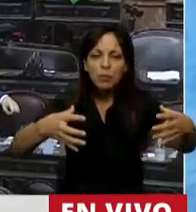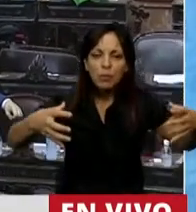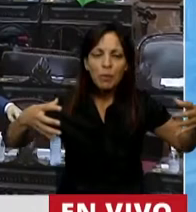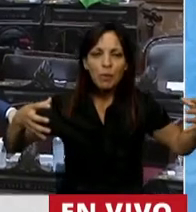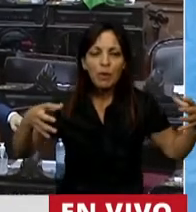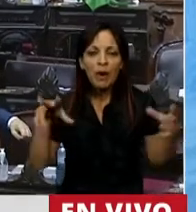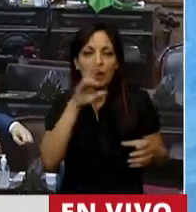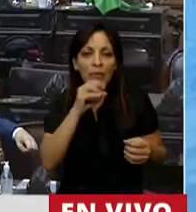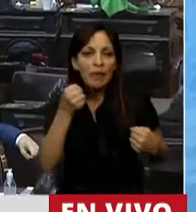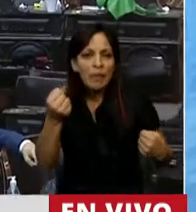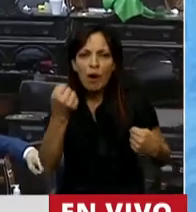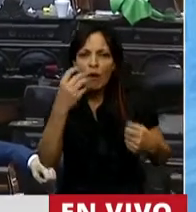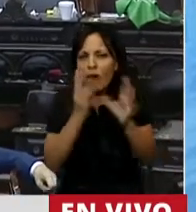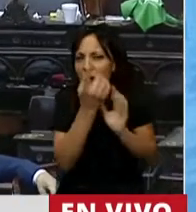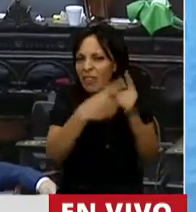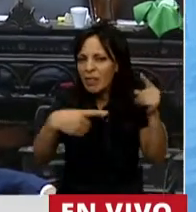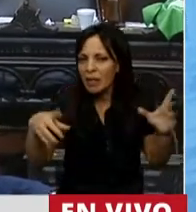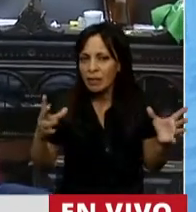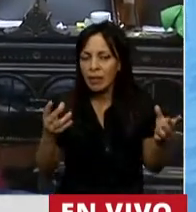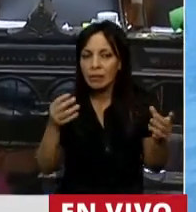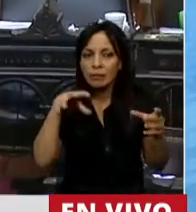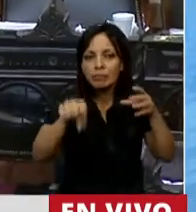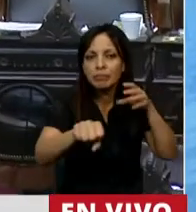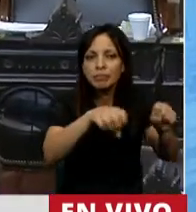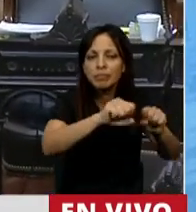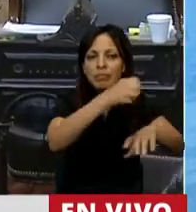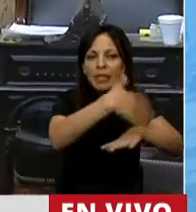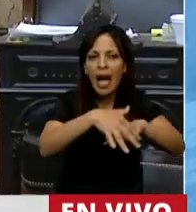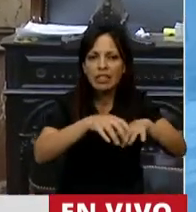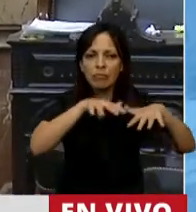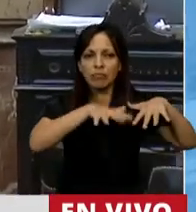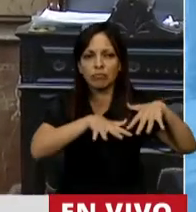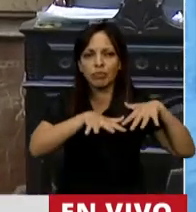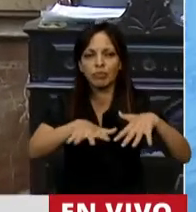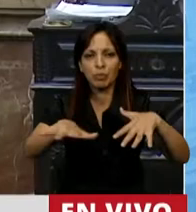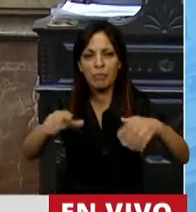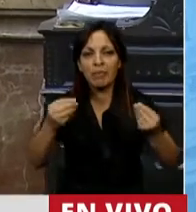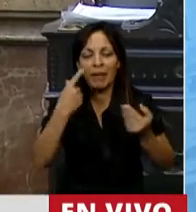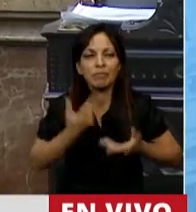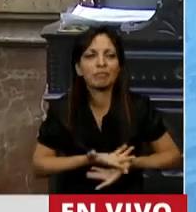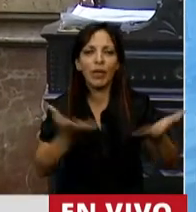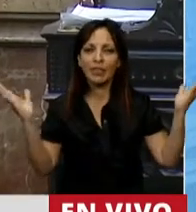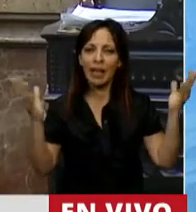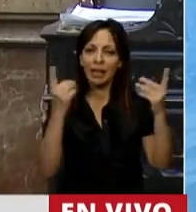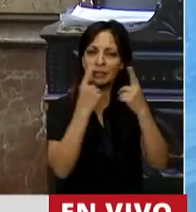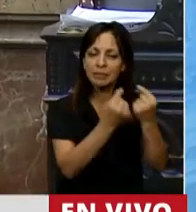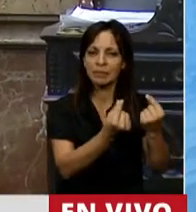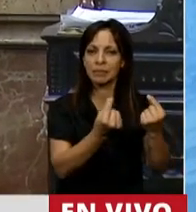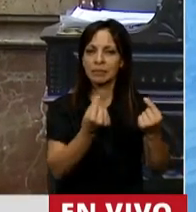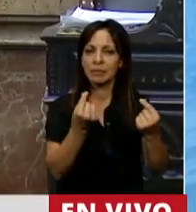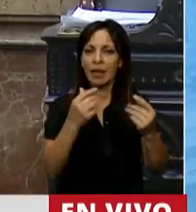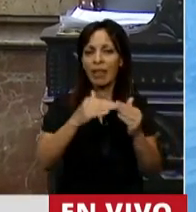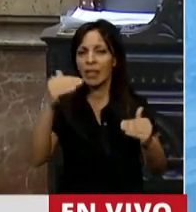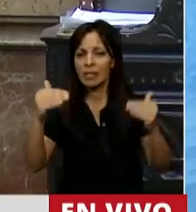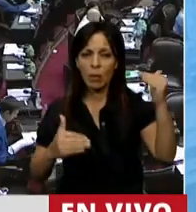formas, tomamos las calles para visibilizar y reclamar desigualdades